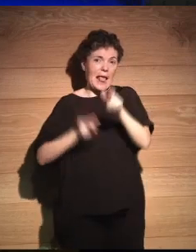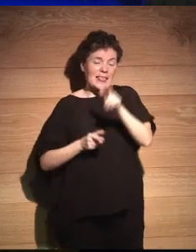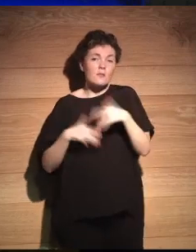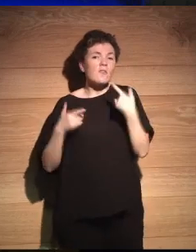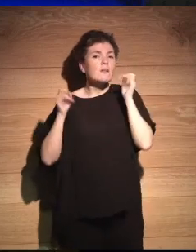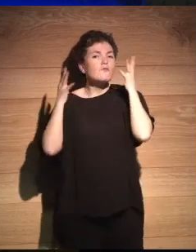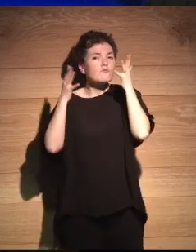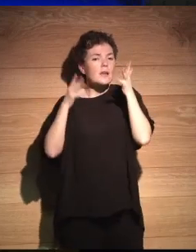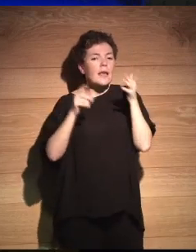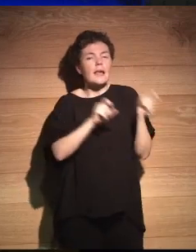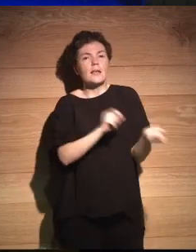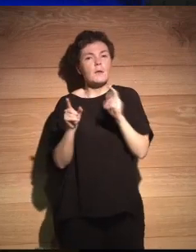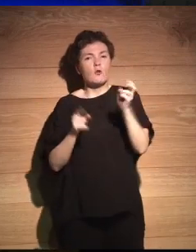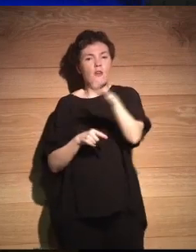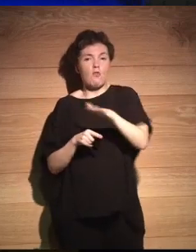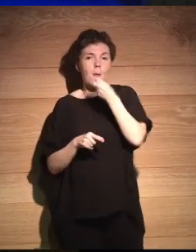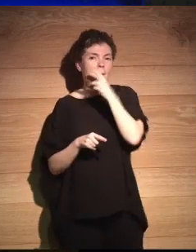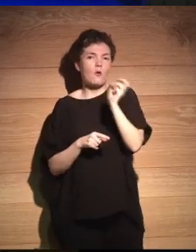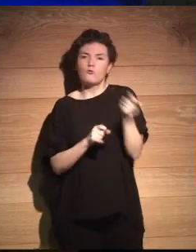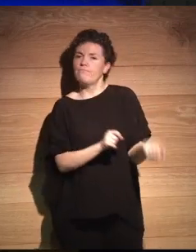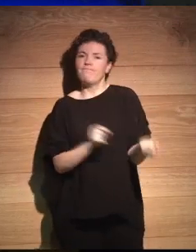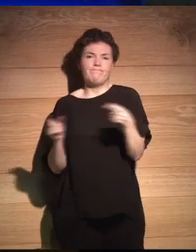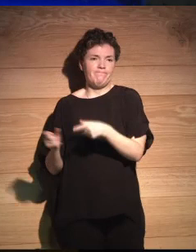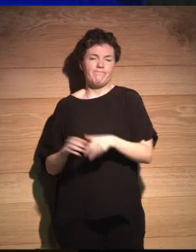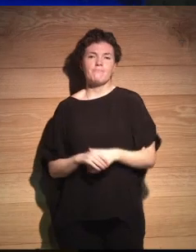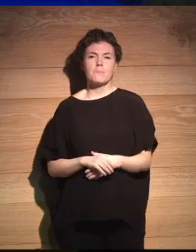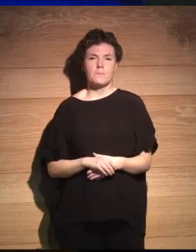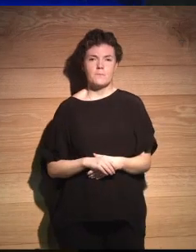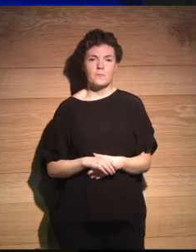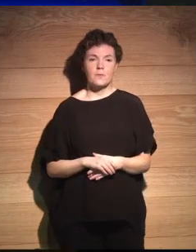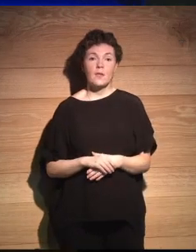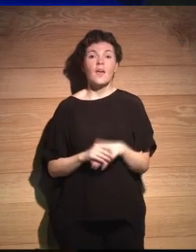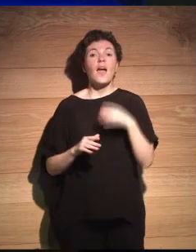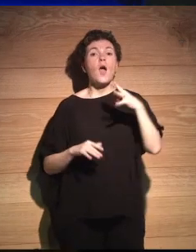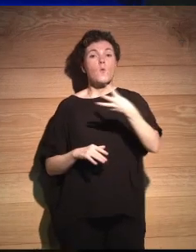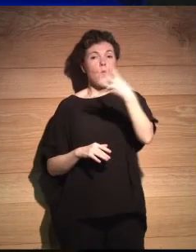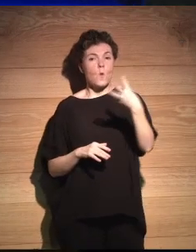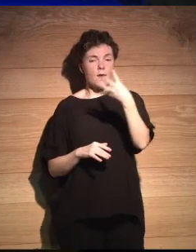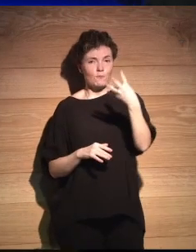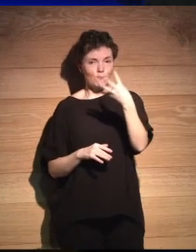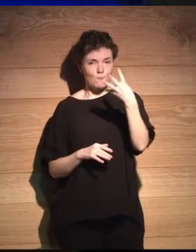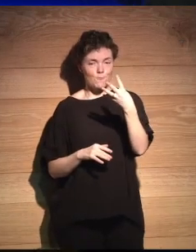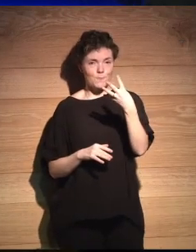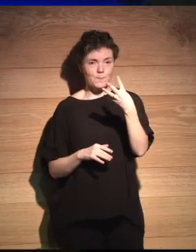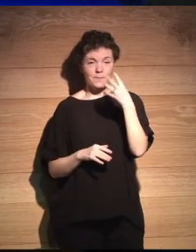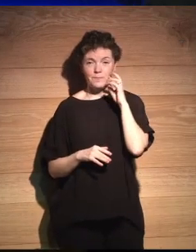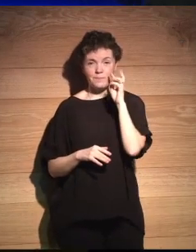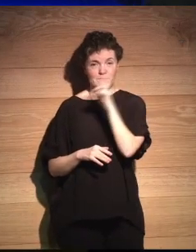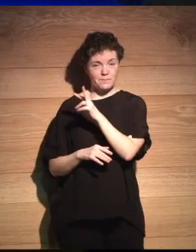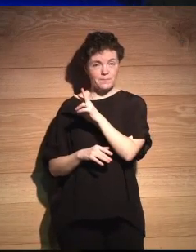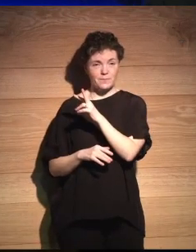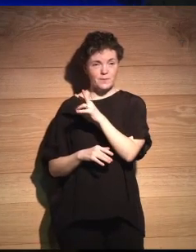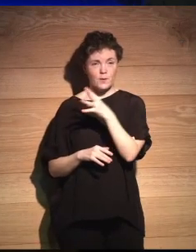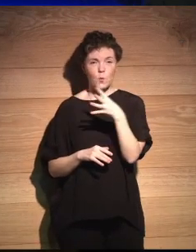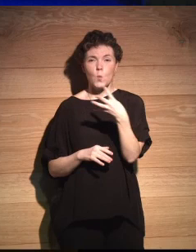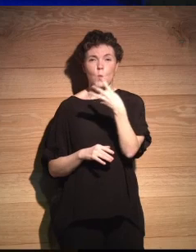sugirió cambiar de lugar la cantina. En el cuarto piso, es decir, aquí, a